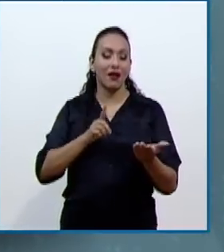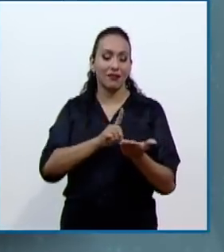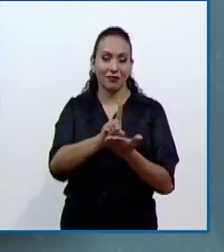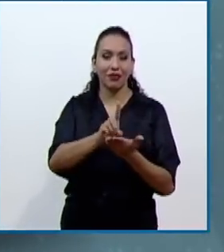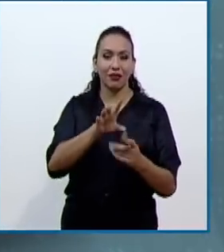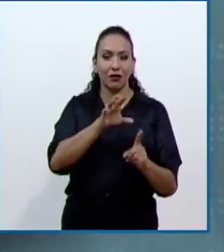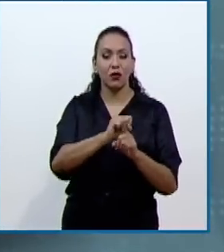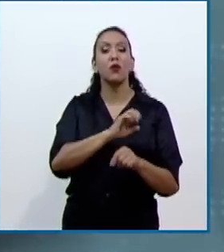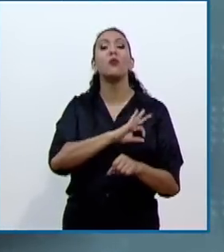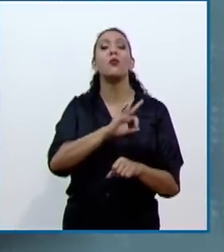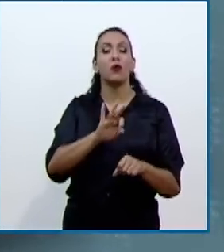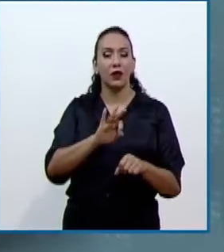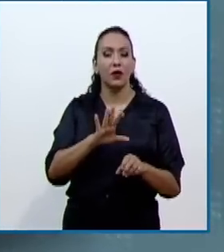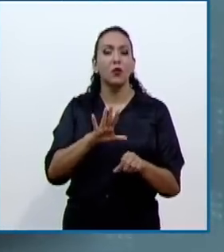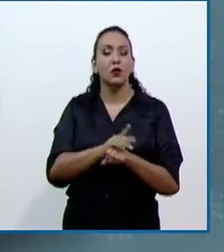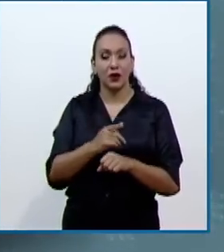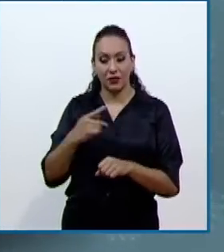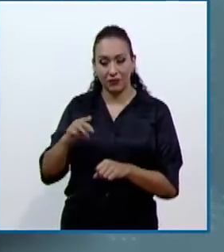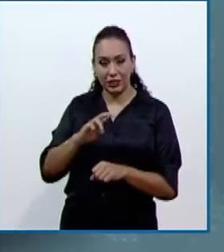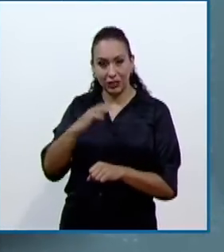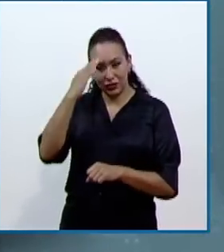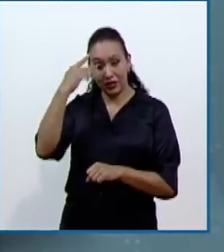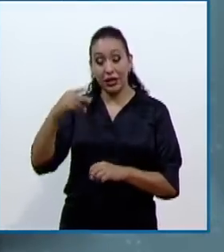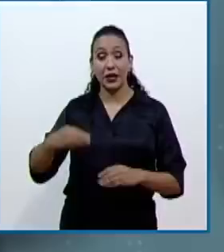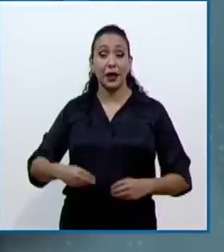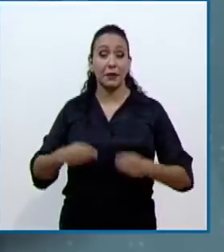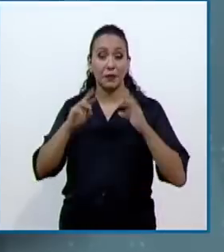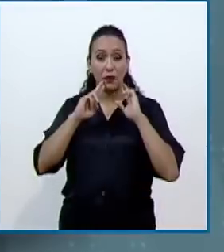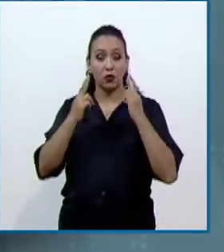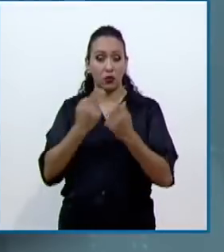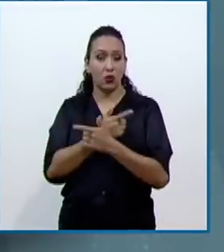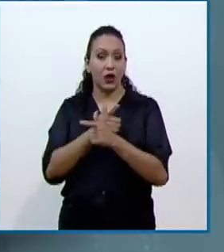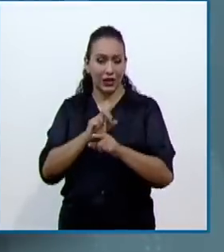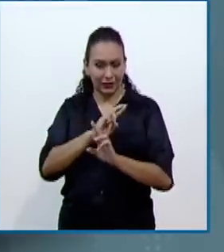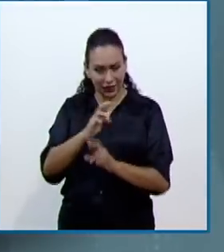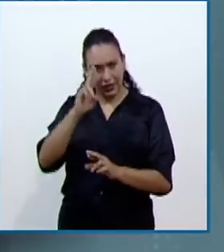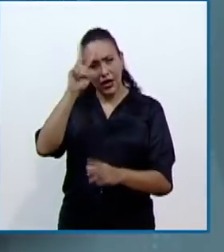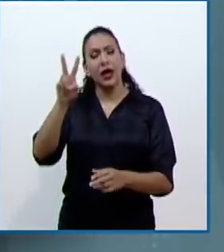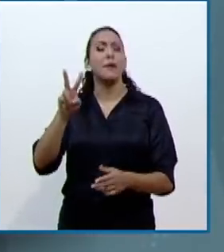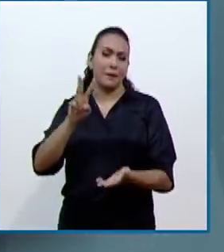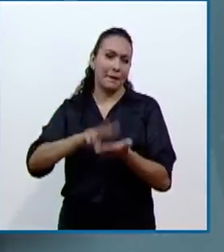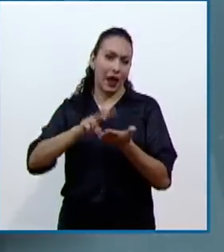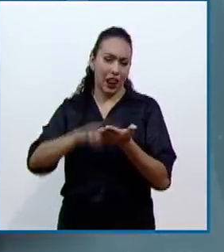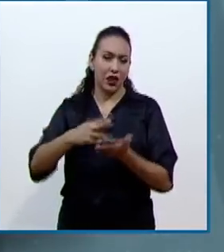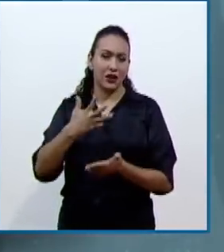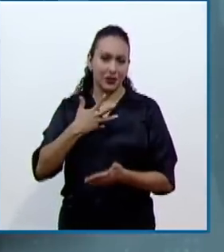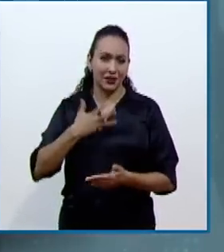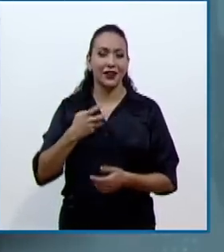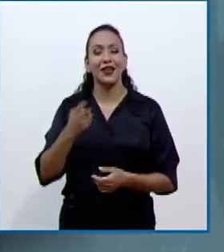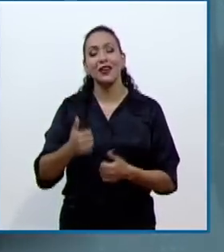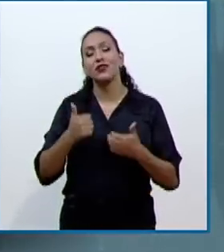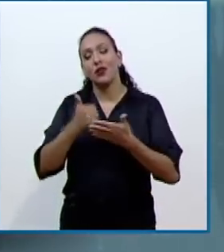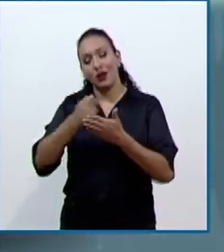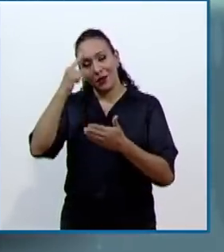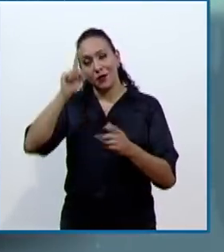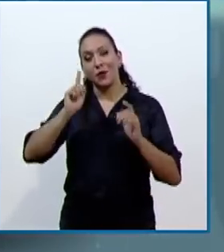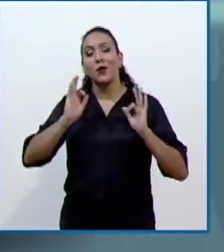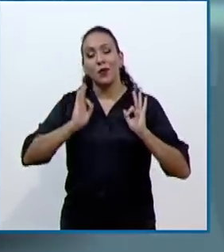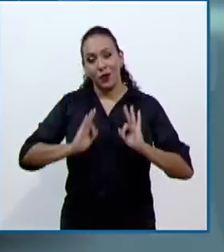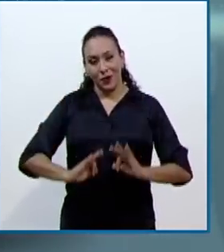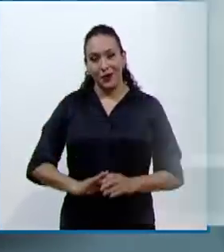el concubinato, con lo que refuerza su bienestar y tranquilidad. Para el canal del Poder Judicial de la Federación, Jesús